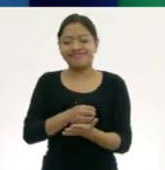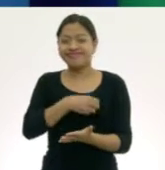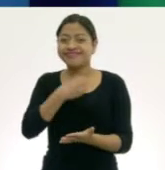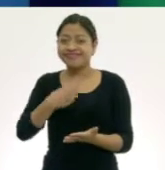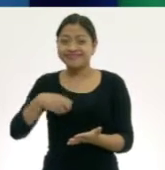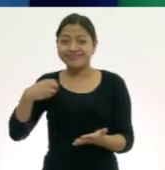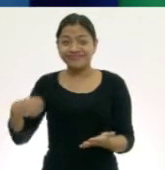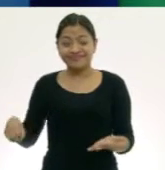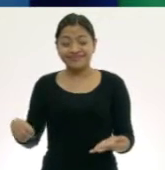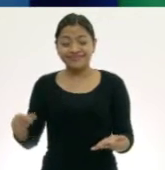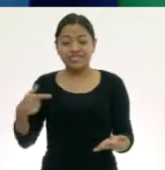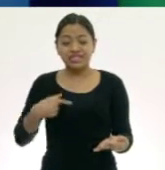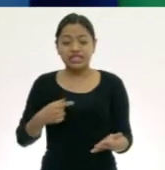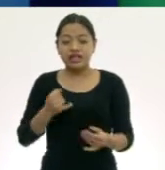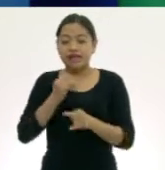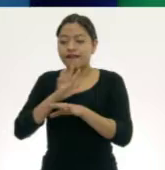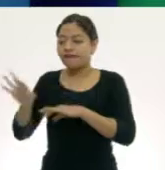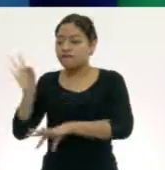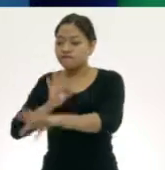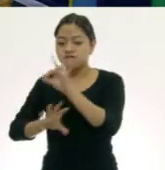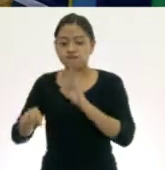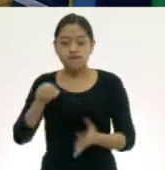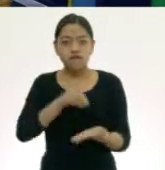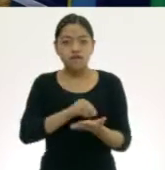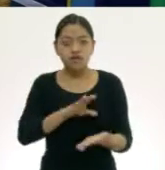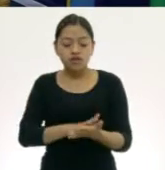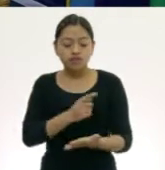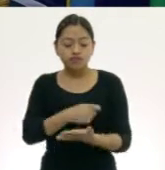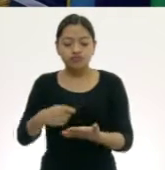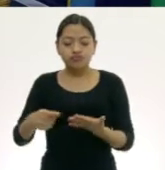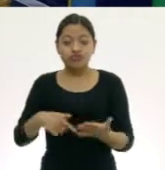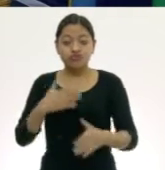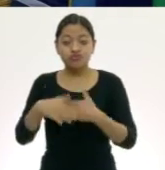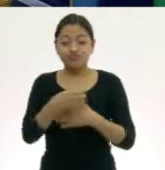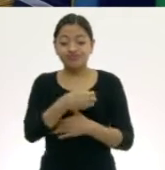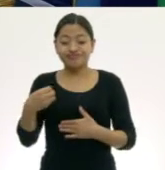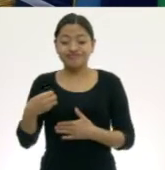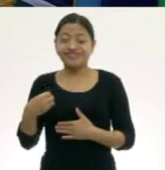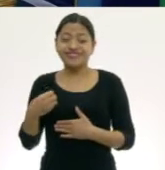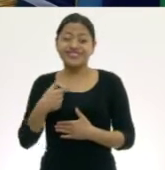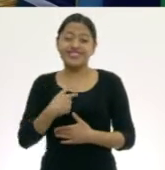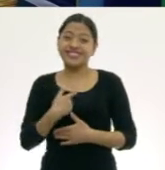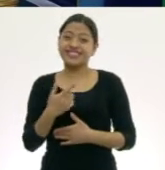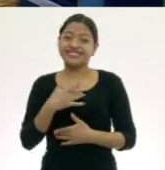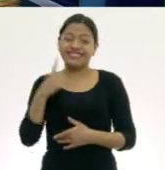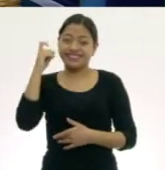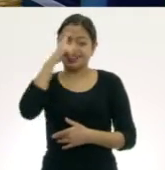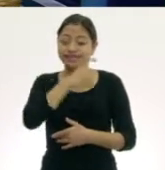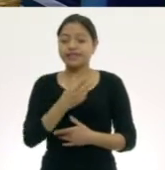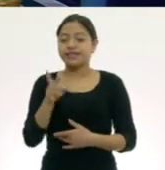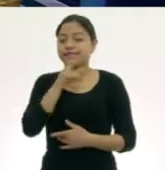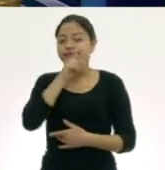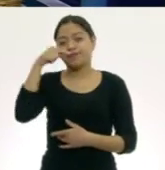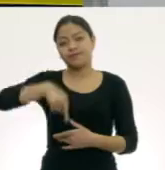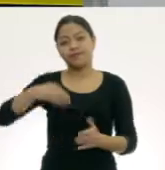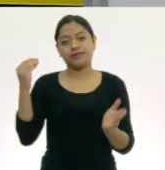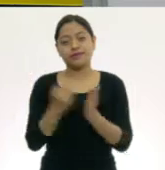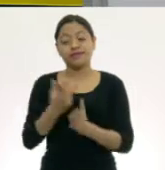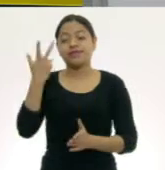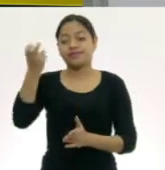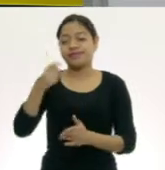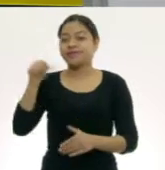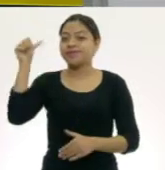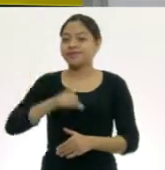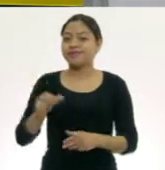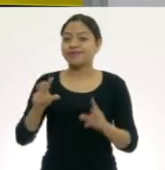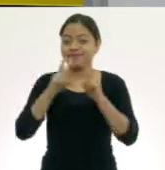y entonces meto información donde no va y me cuesta mucho trabajo organizarla. No te preocupes, en esta sesión vamos a checar eso y también